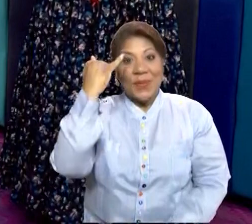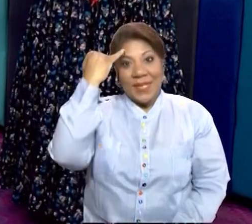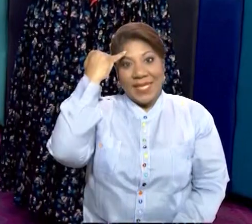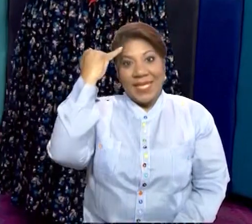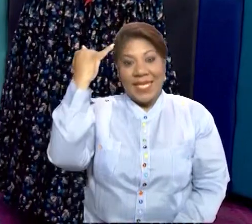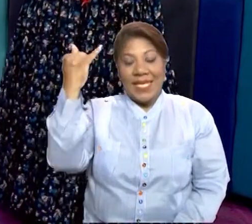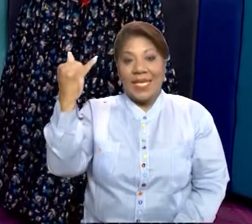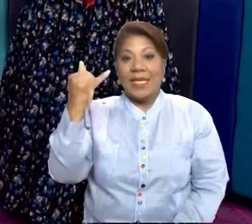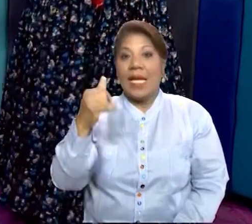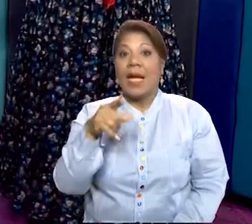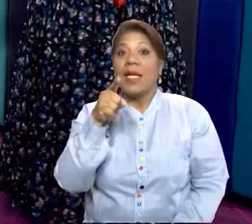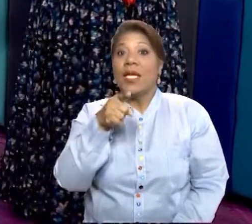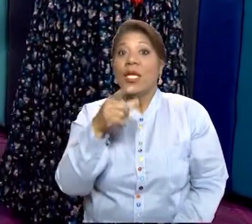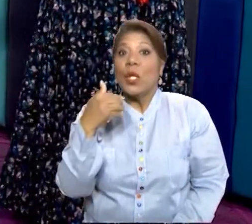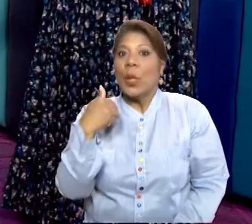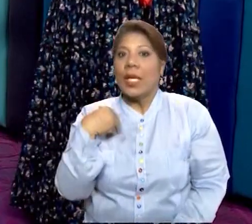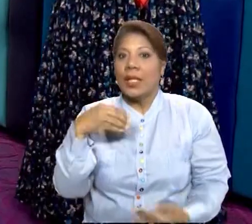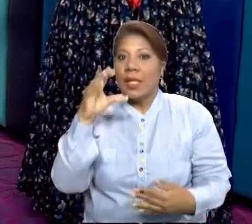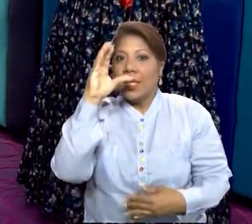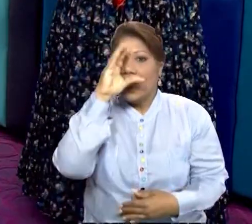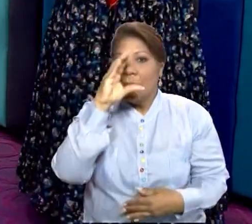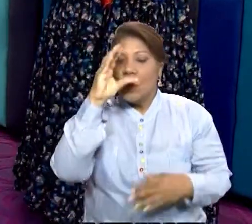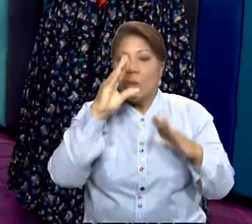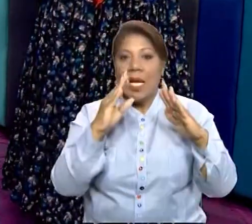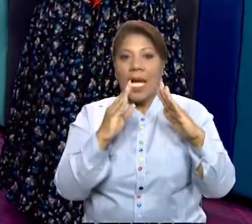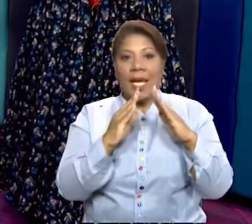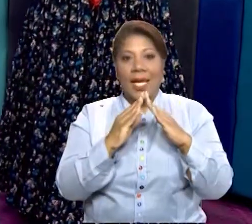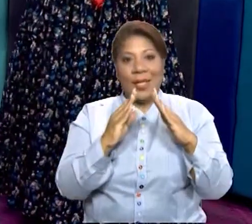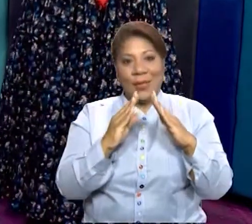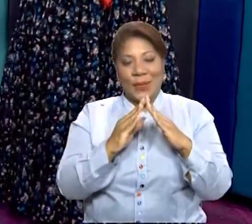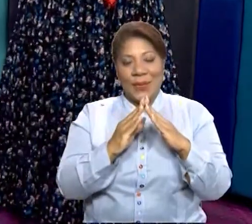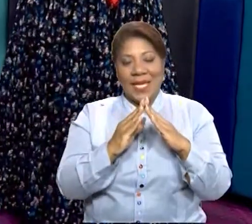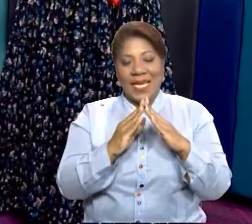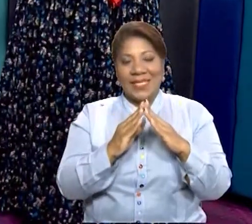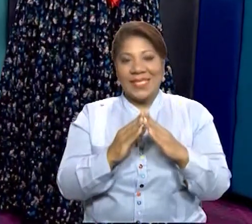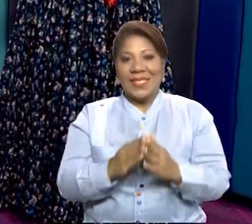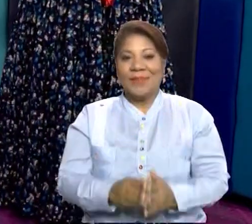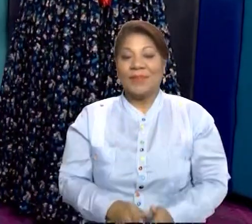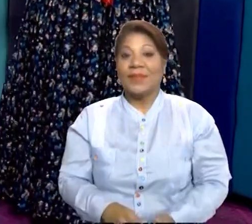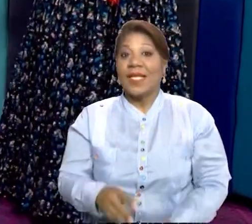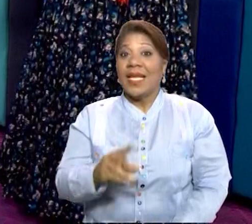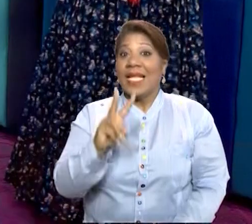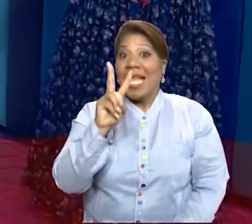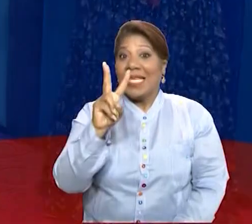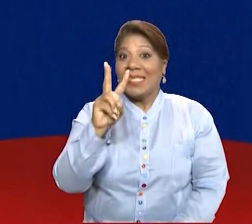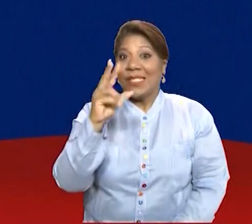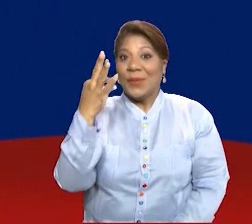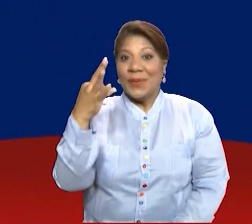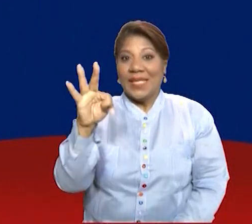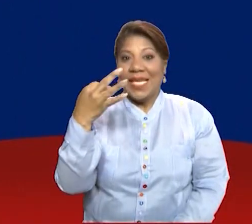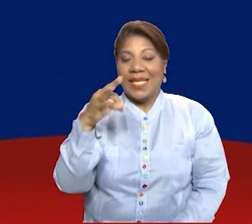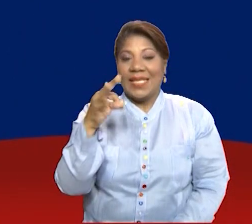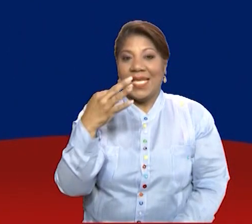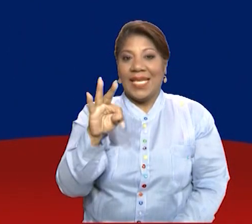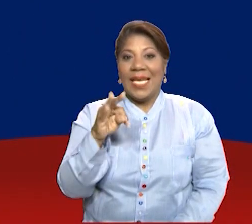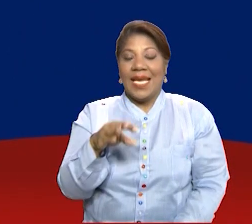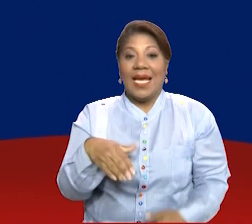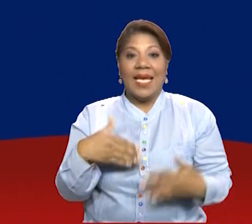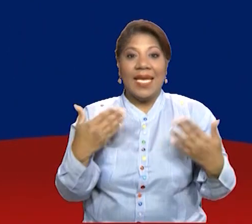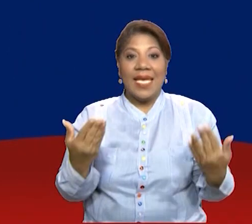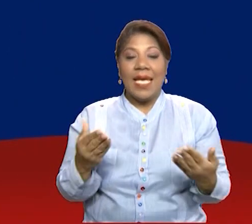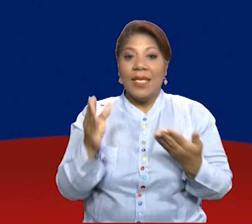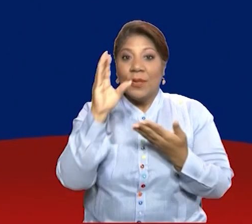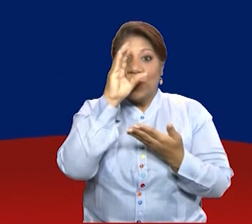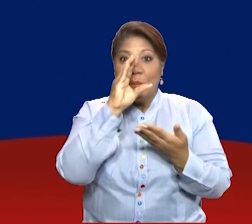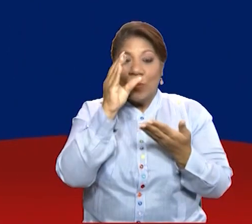y con los recursos que cuente el niño en el instante. Por acá tenemos otra asignación, Zoila, y la encontramos también en la página